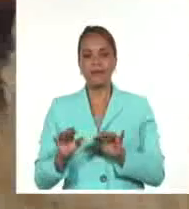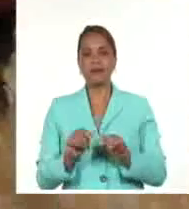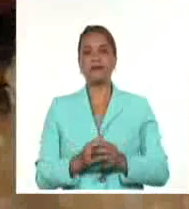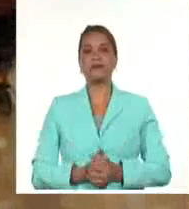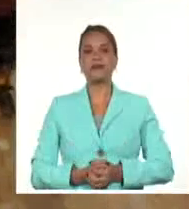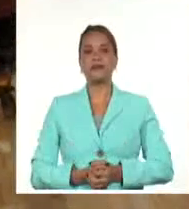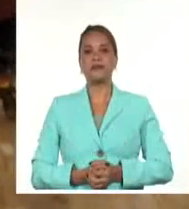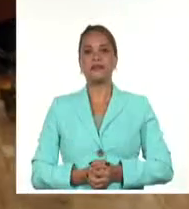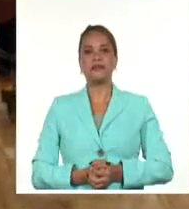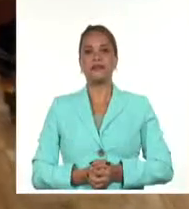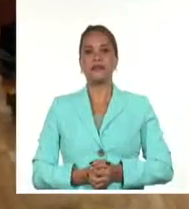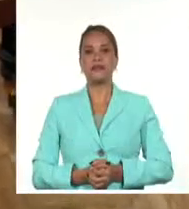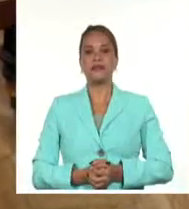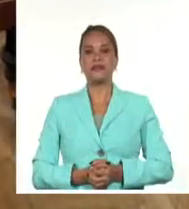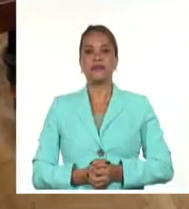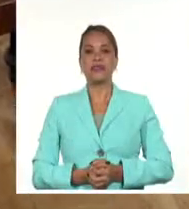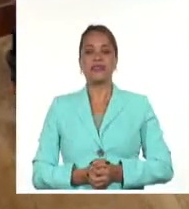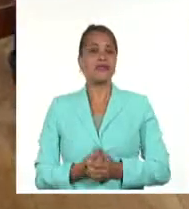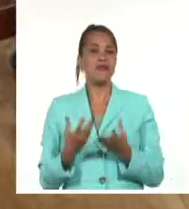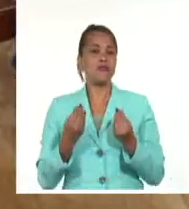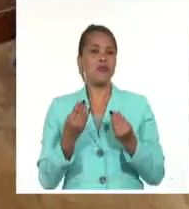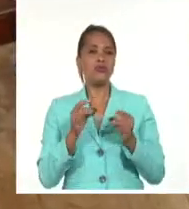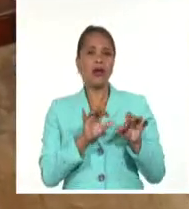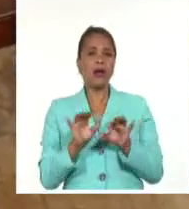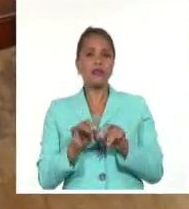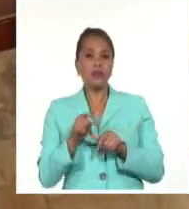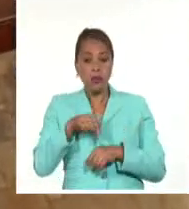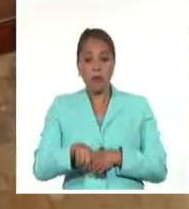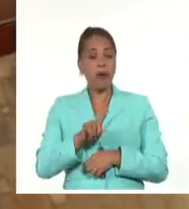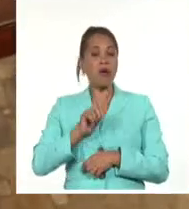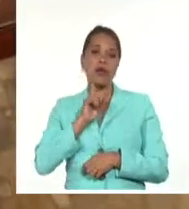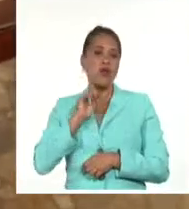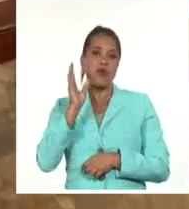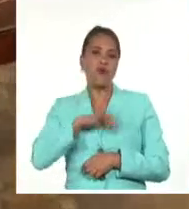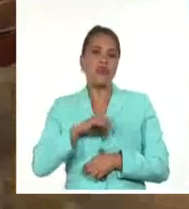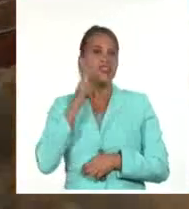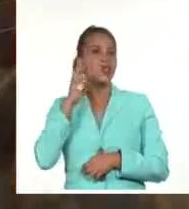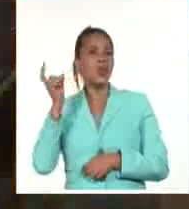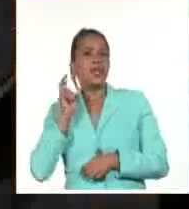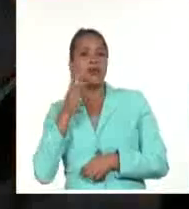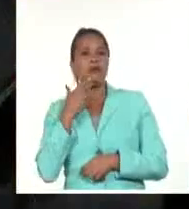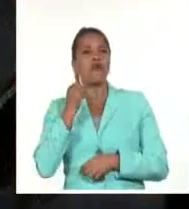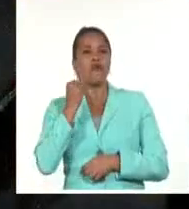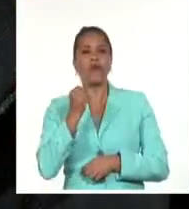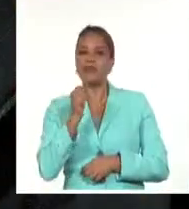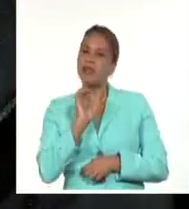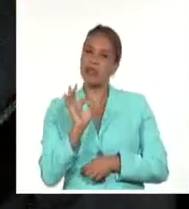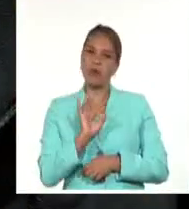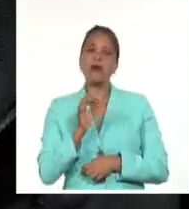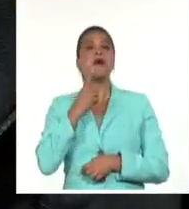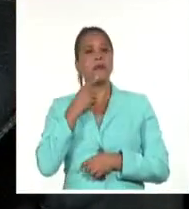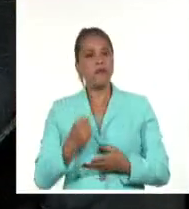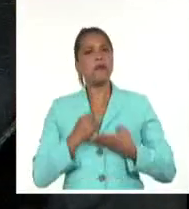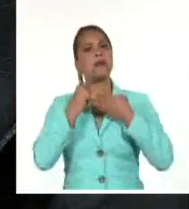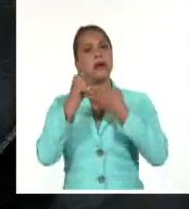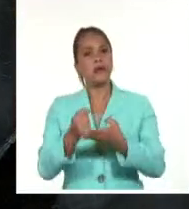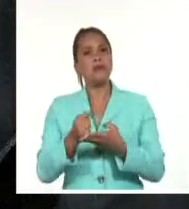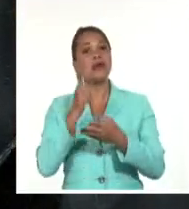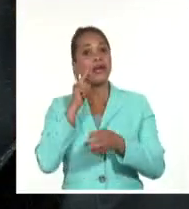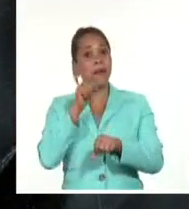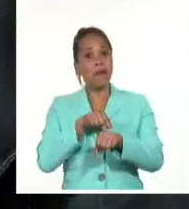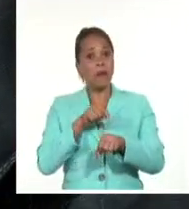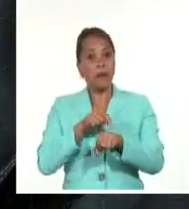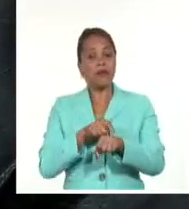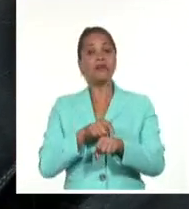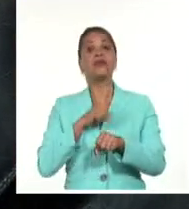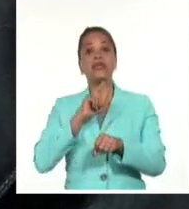no tenía tantas notas como los actuales ni sonido tan poderoso pero fue un aporte de significativo porque brindaba inmensas posibilidades